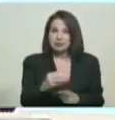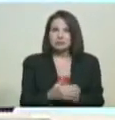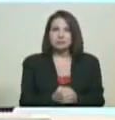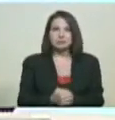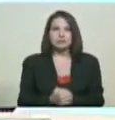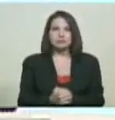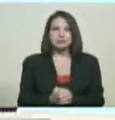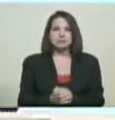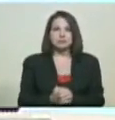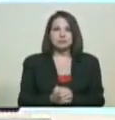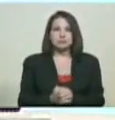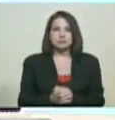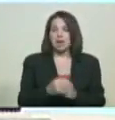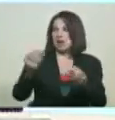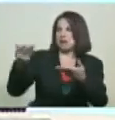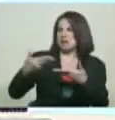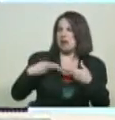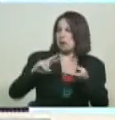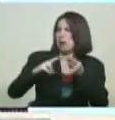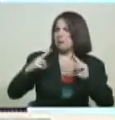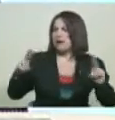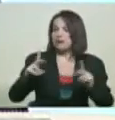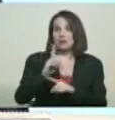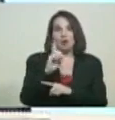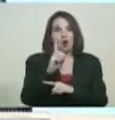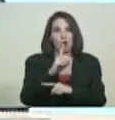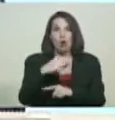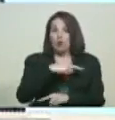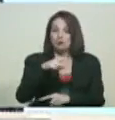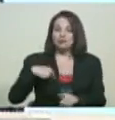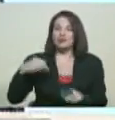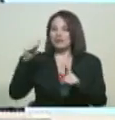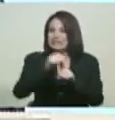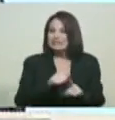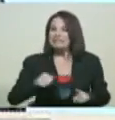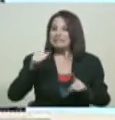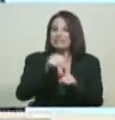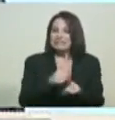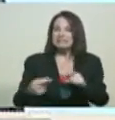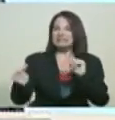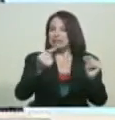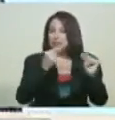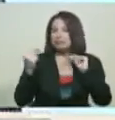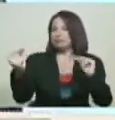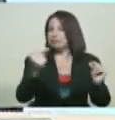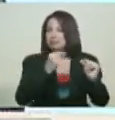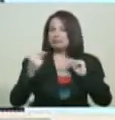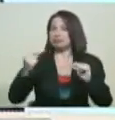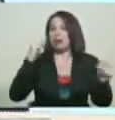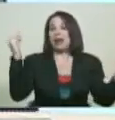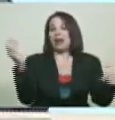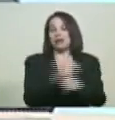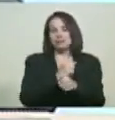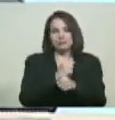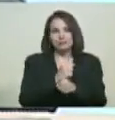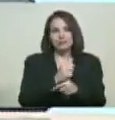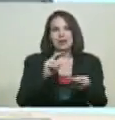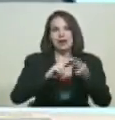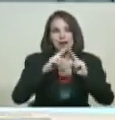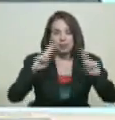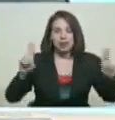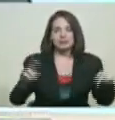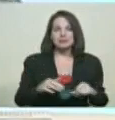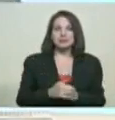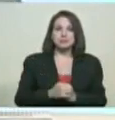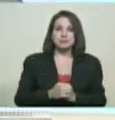no es una paz que no la regaló nadie al contrario la agregamos y la encontramos y